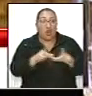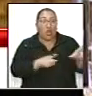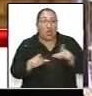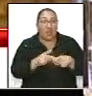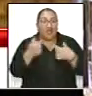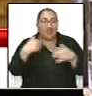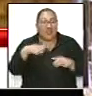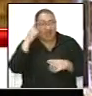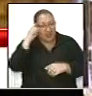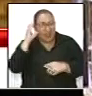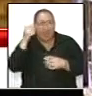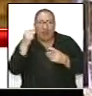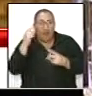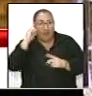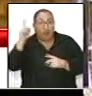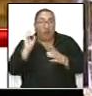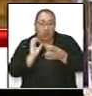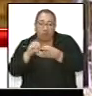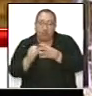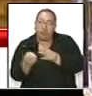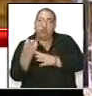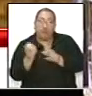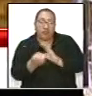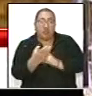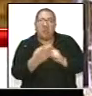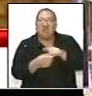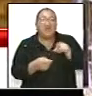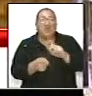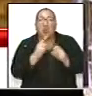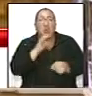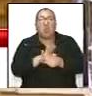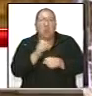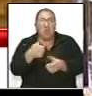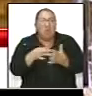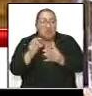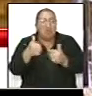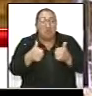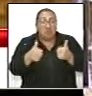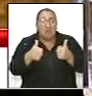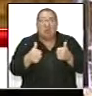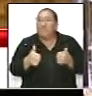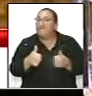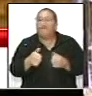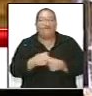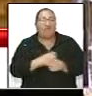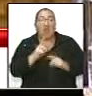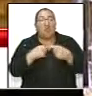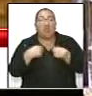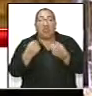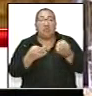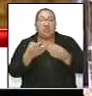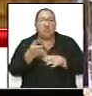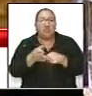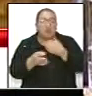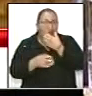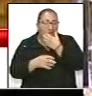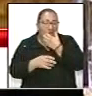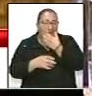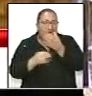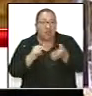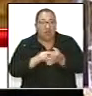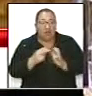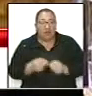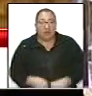por presiones, digamos, pero que no cumplen con condiciones básicas de calidad y algunas de ellas ni siquiera tienen presupuesto, lo cual lleva